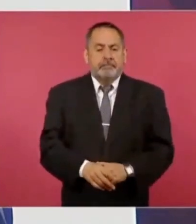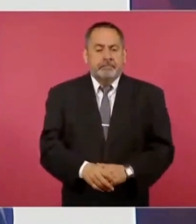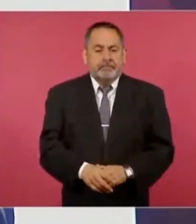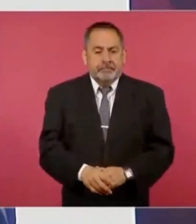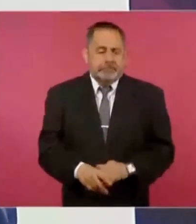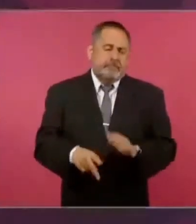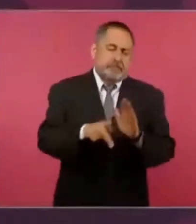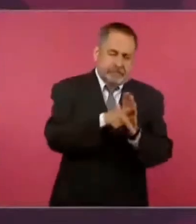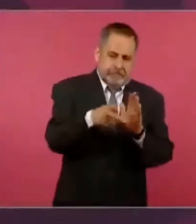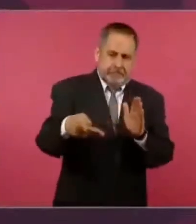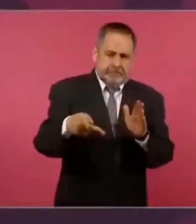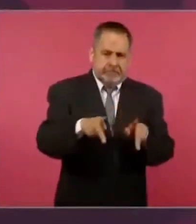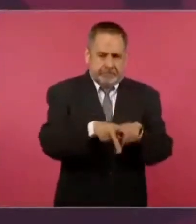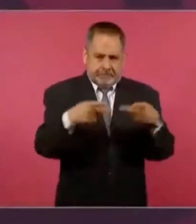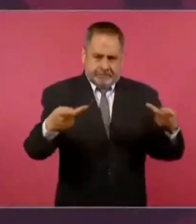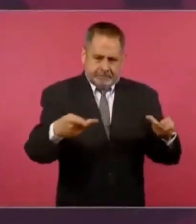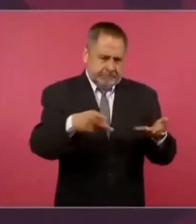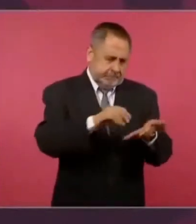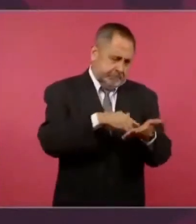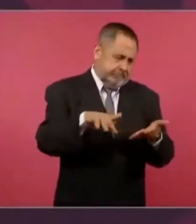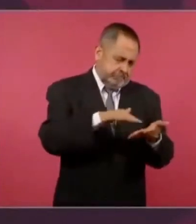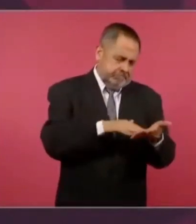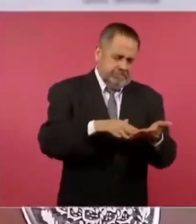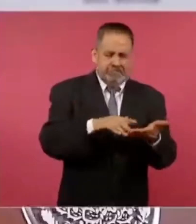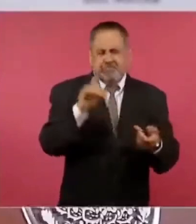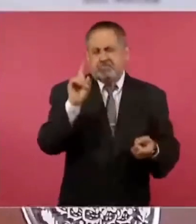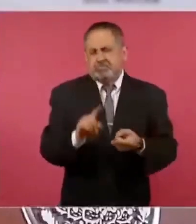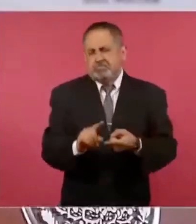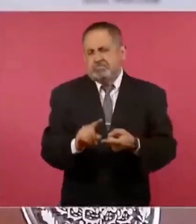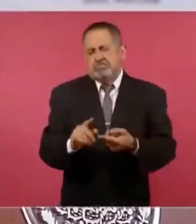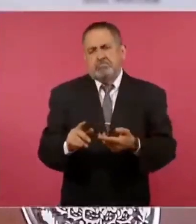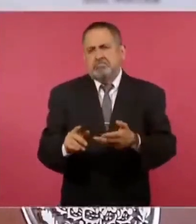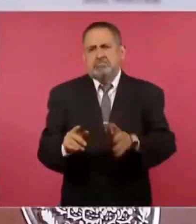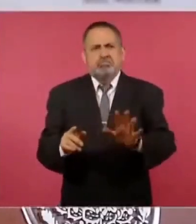Y los periódicos sí, casi